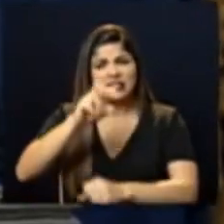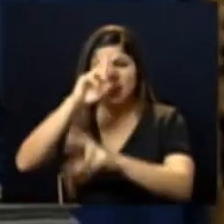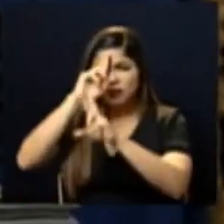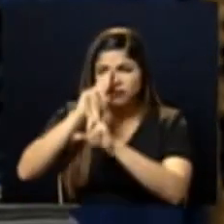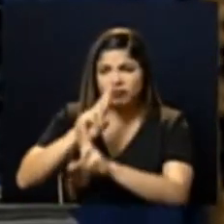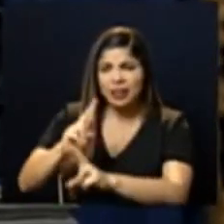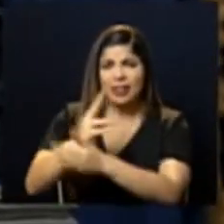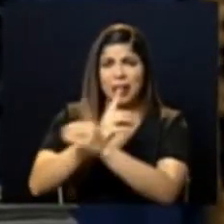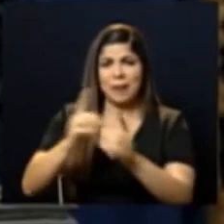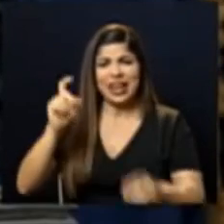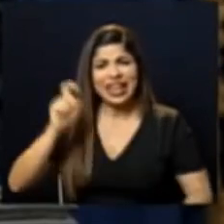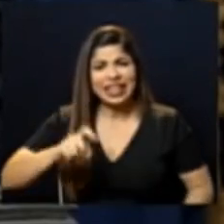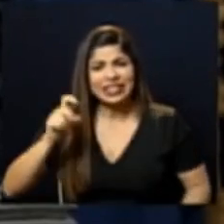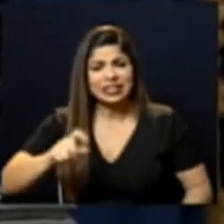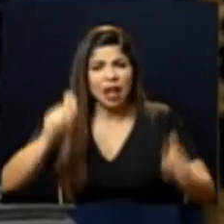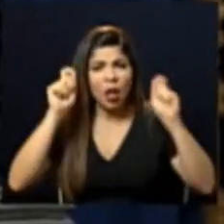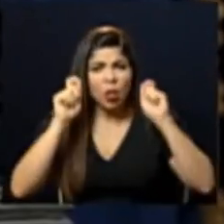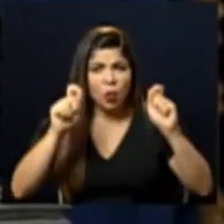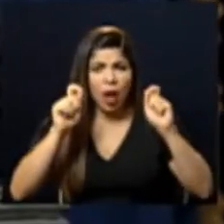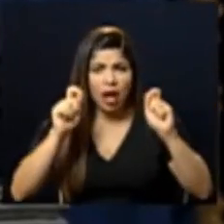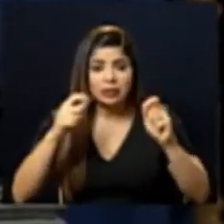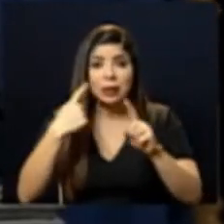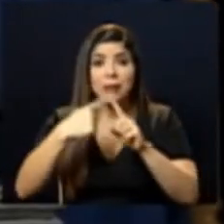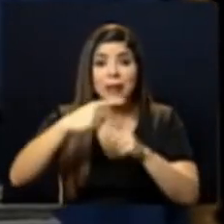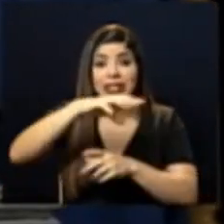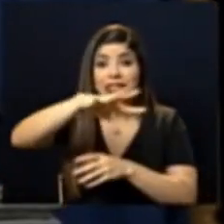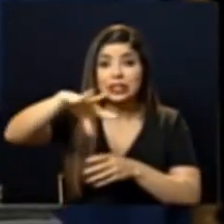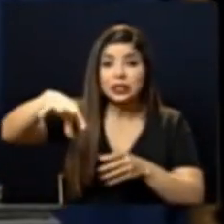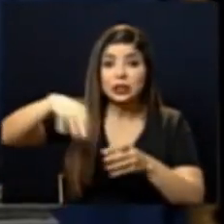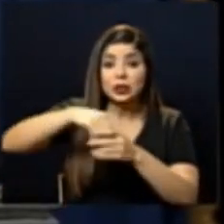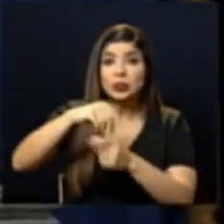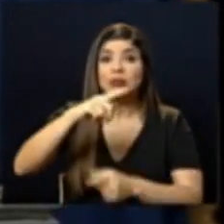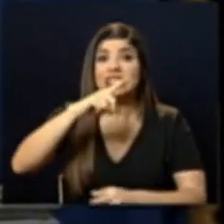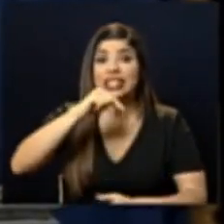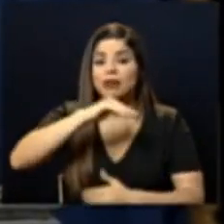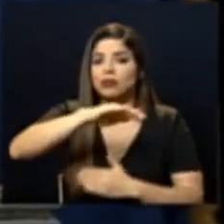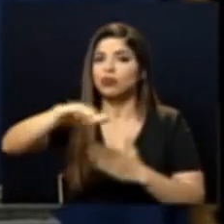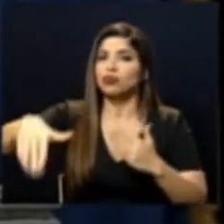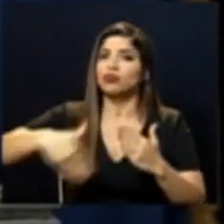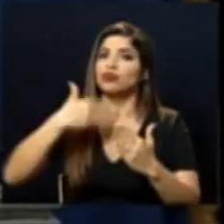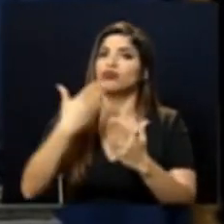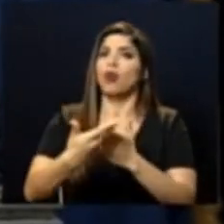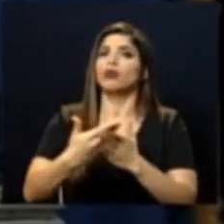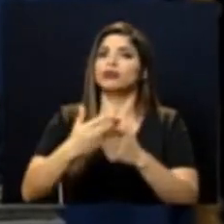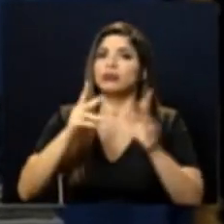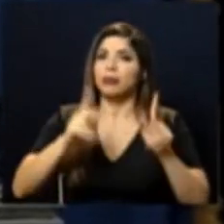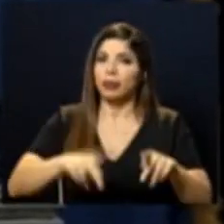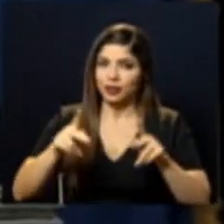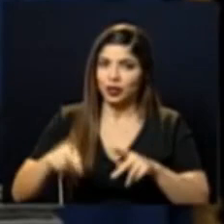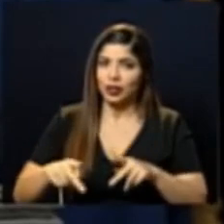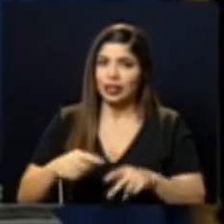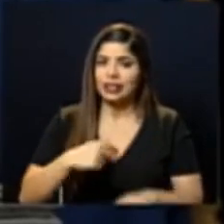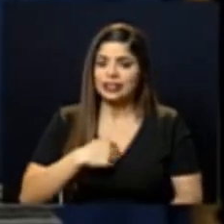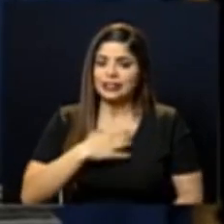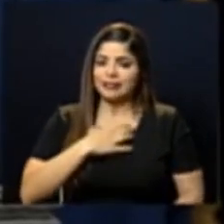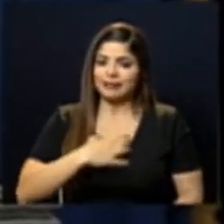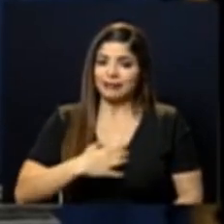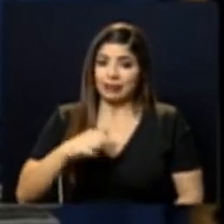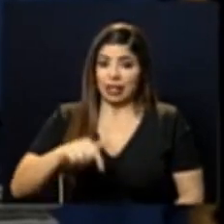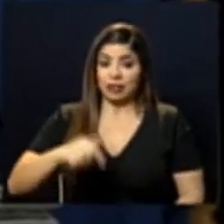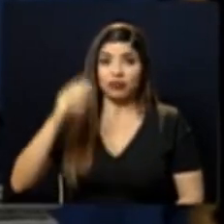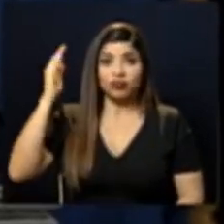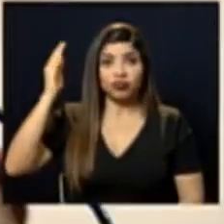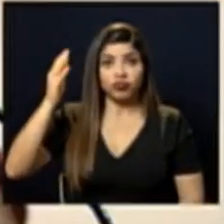democrático, educación e inclusión de todas las personas. Deseo hacer de este